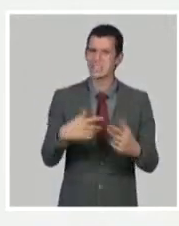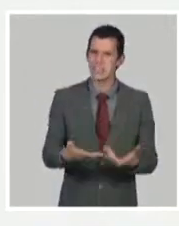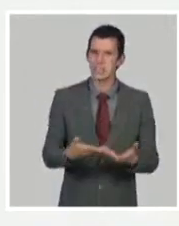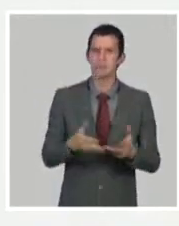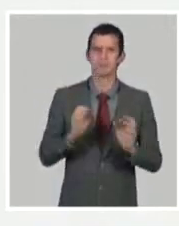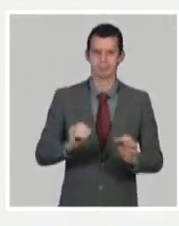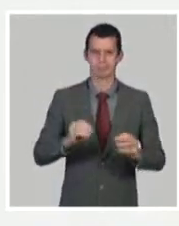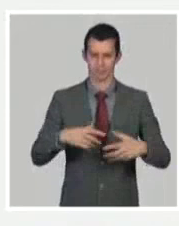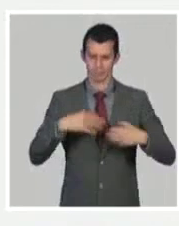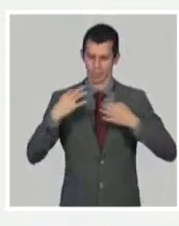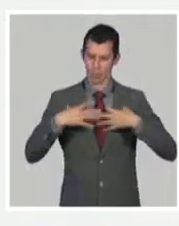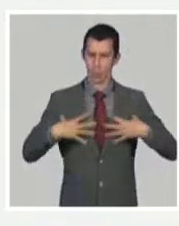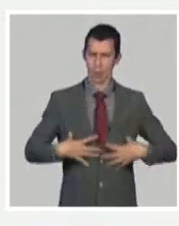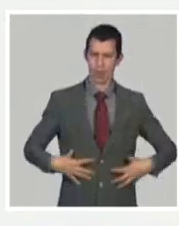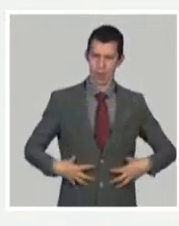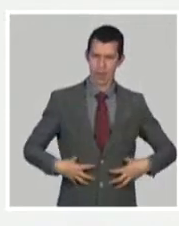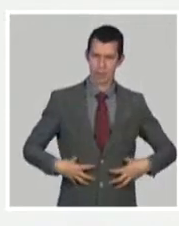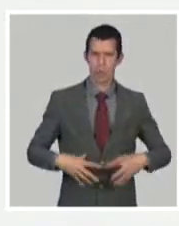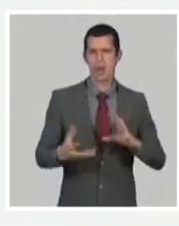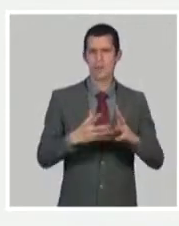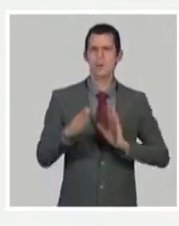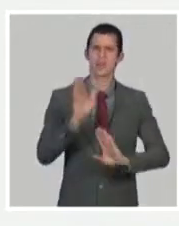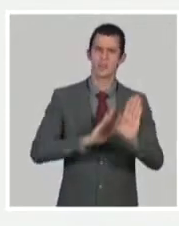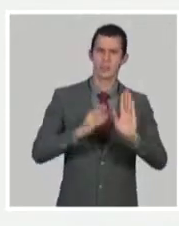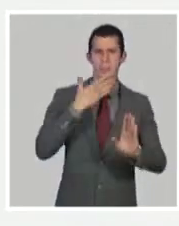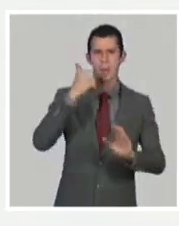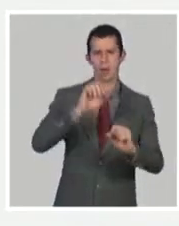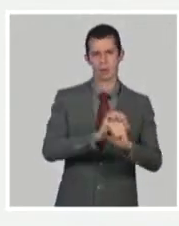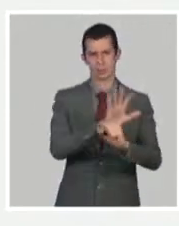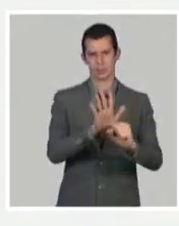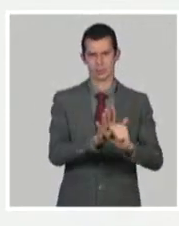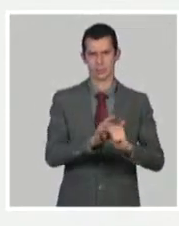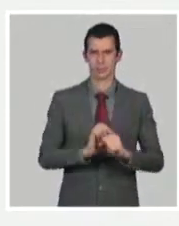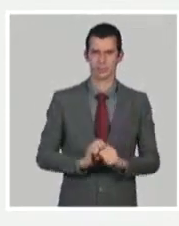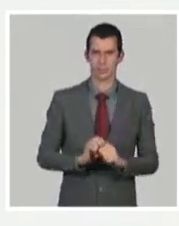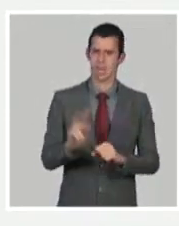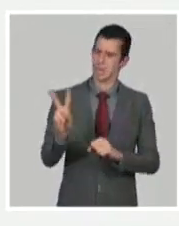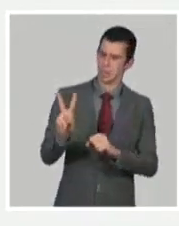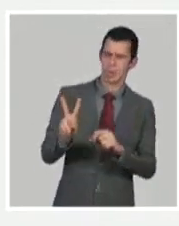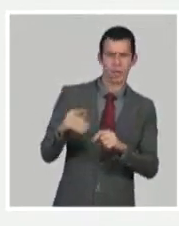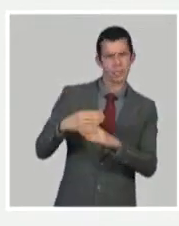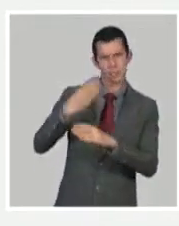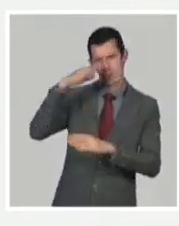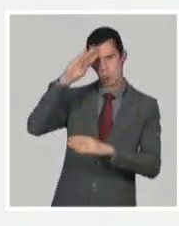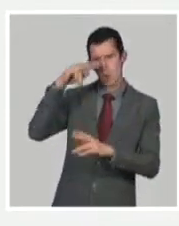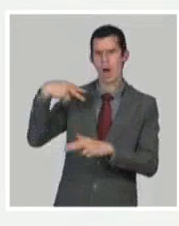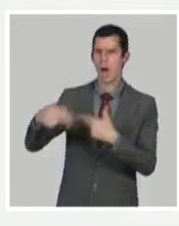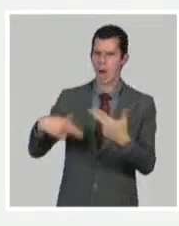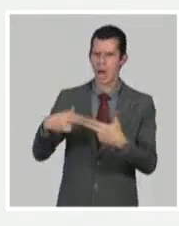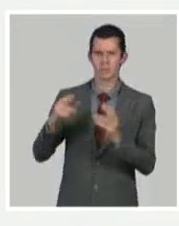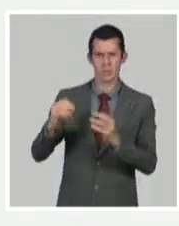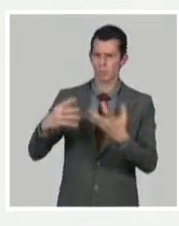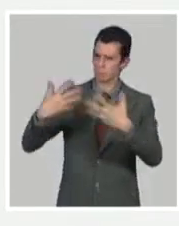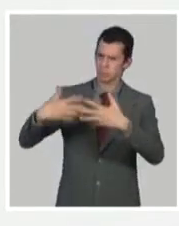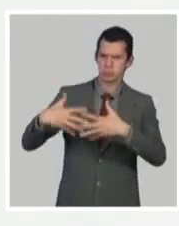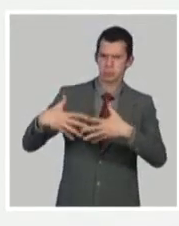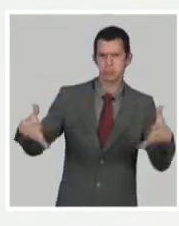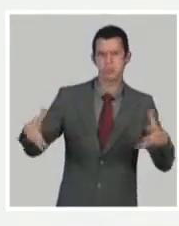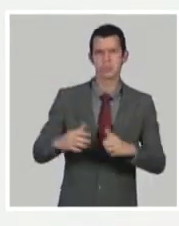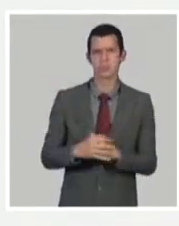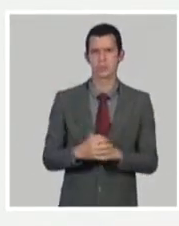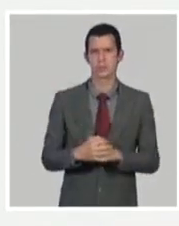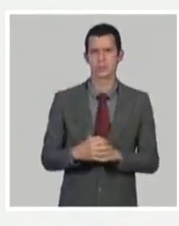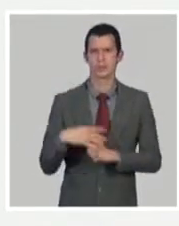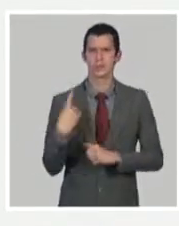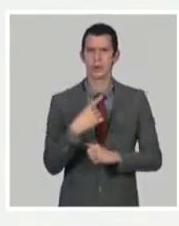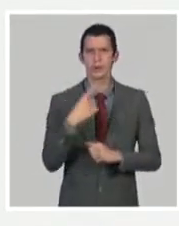zinc, podemos decir que son de 50, 500 y 2.000 litros de capacidad productiva. Randy, queríamos hoy mostrarle a nuestro pueblo que